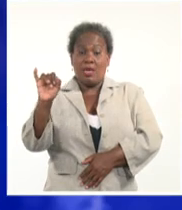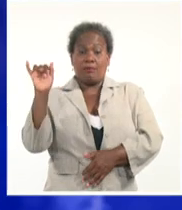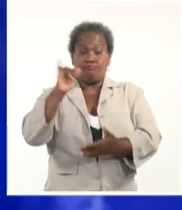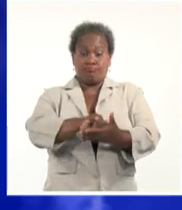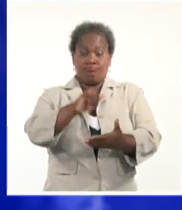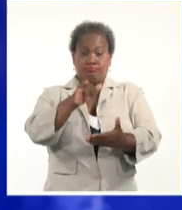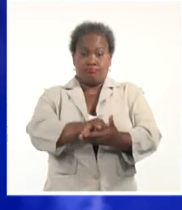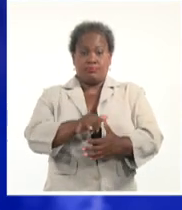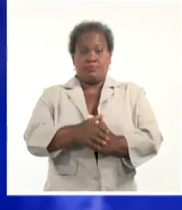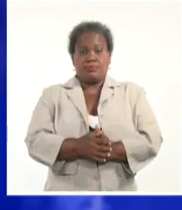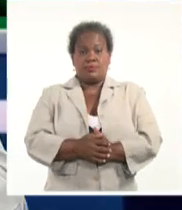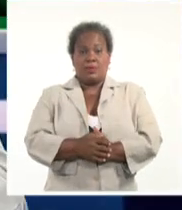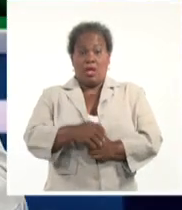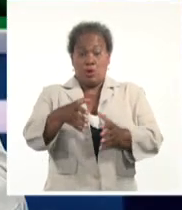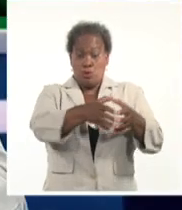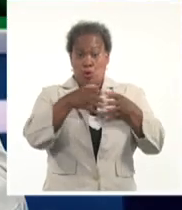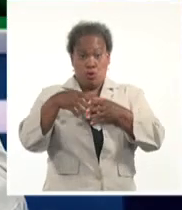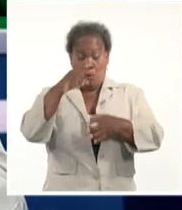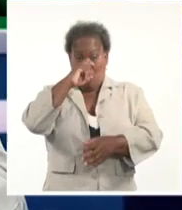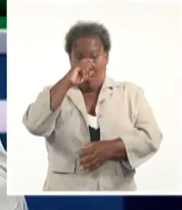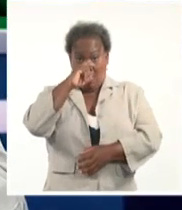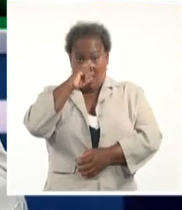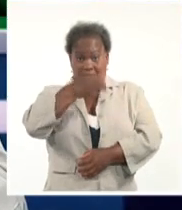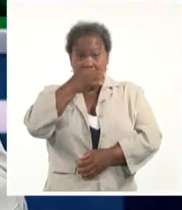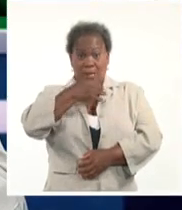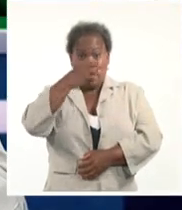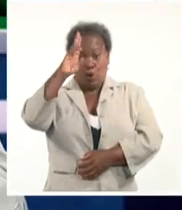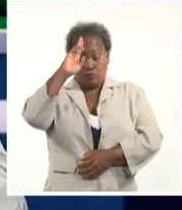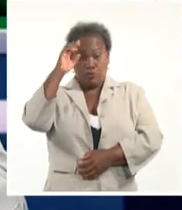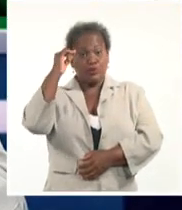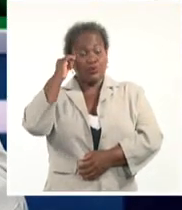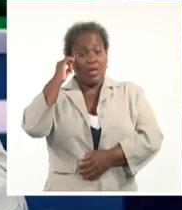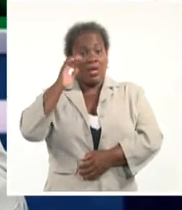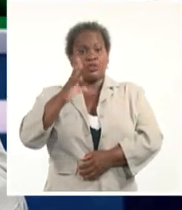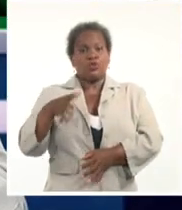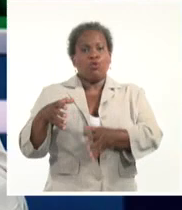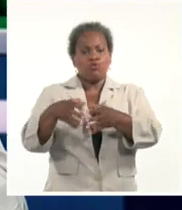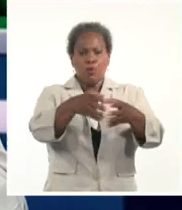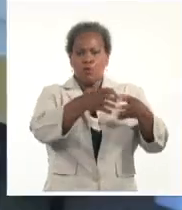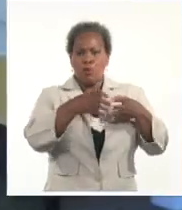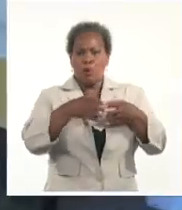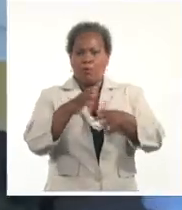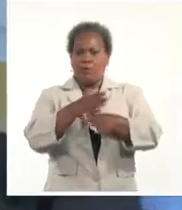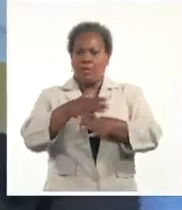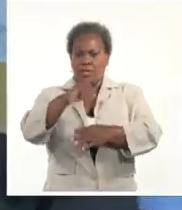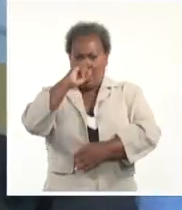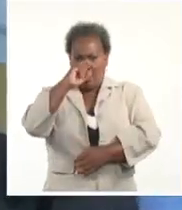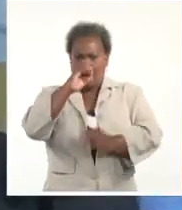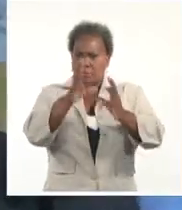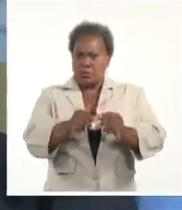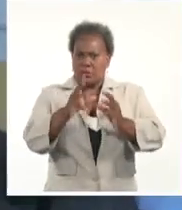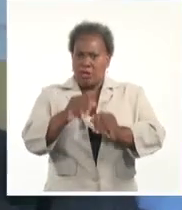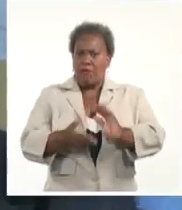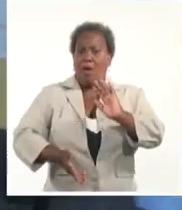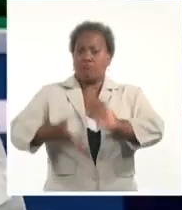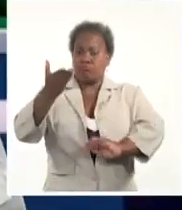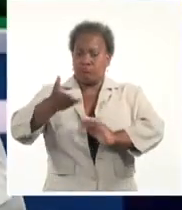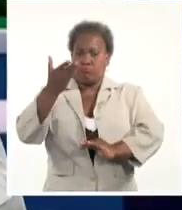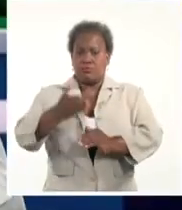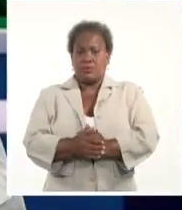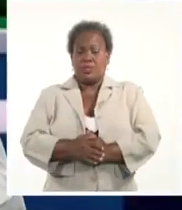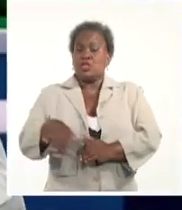al comportamiento por edades, señaló el doctor Durán que todos los grupos etarios tienen altas cifras de contagios en todos